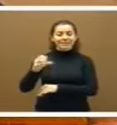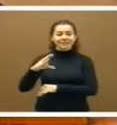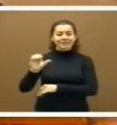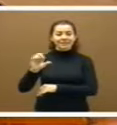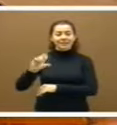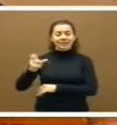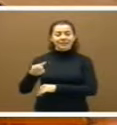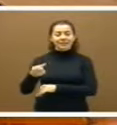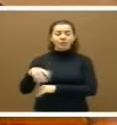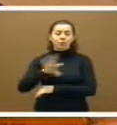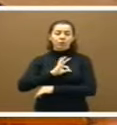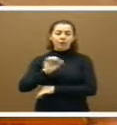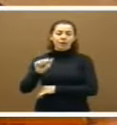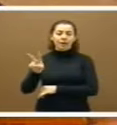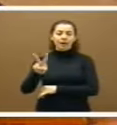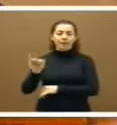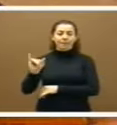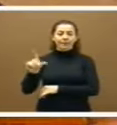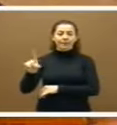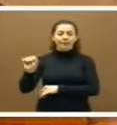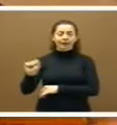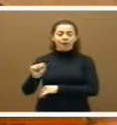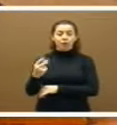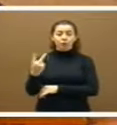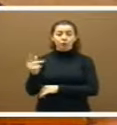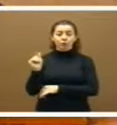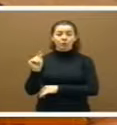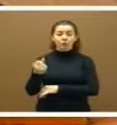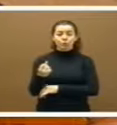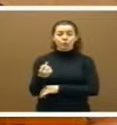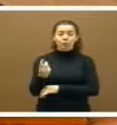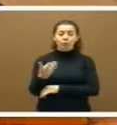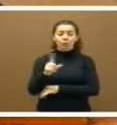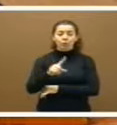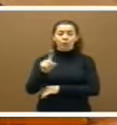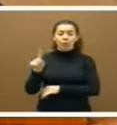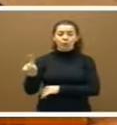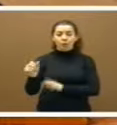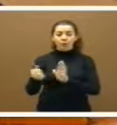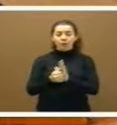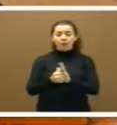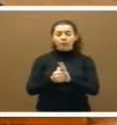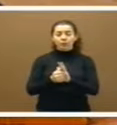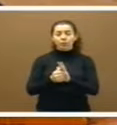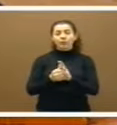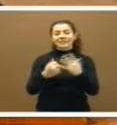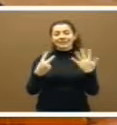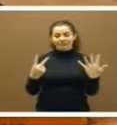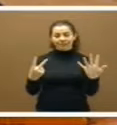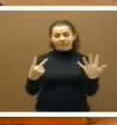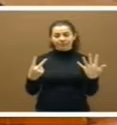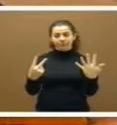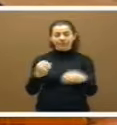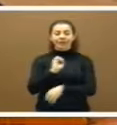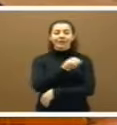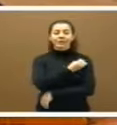la señora Ávila Núñez, por tiempo de dos minutos, sobre la enmienda número 11 al título sexto, artículo siete, registro